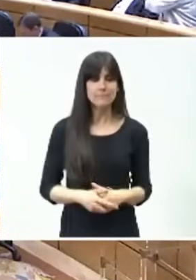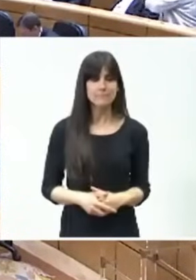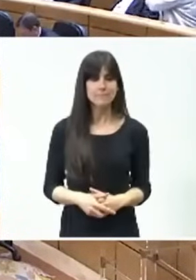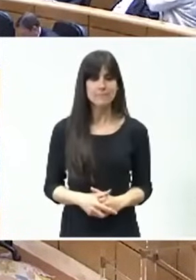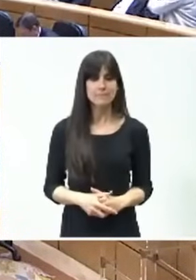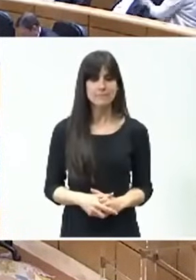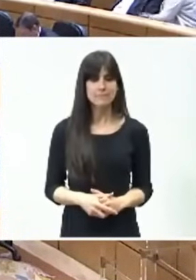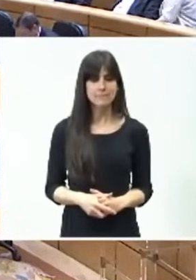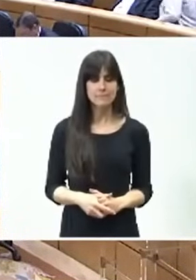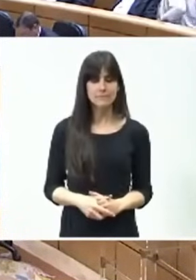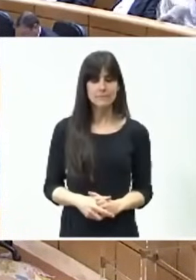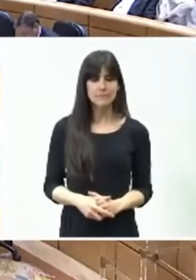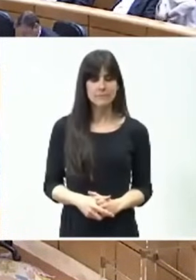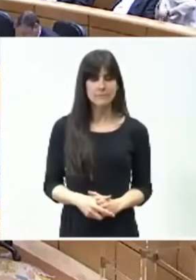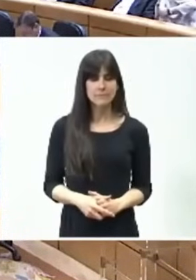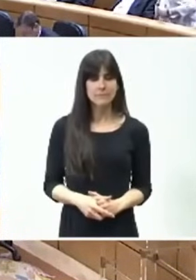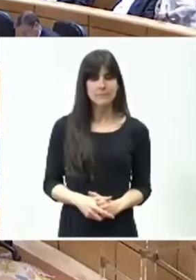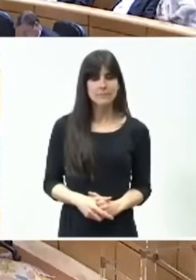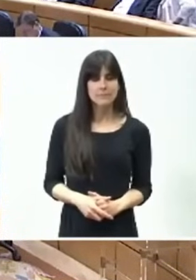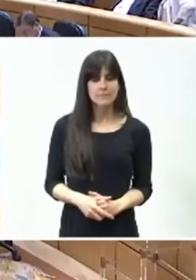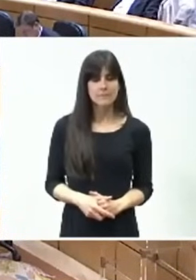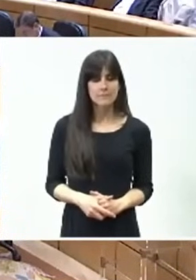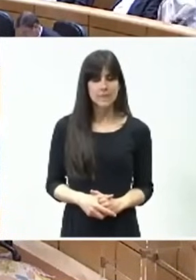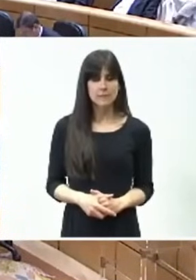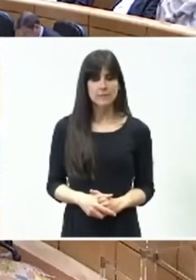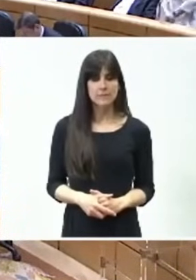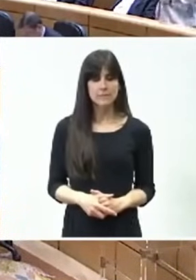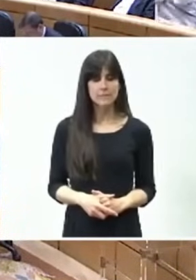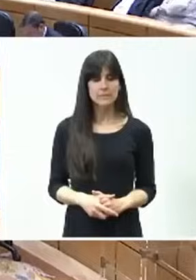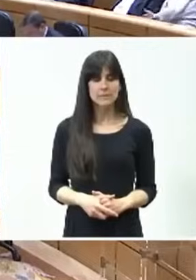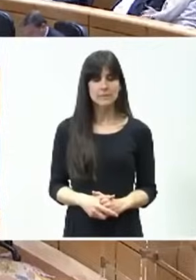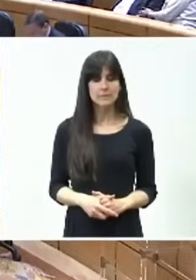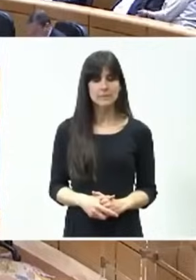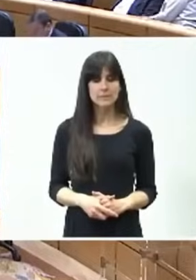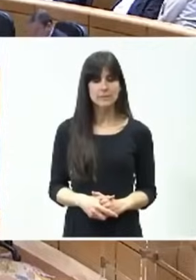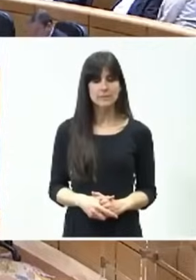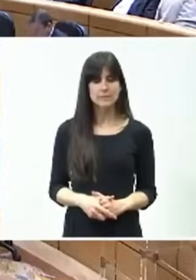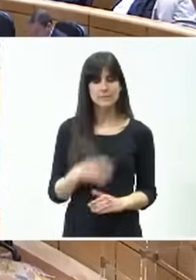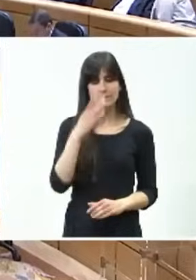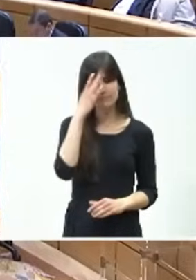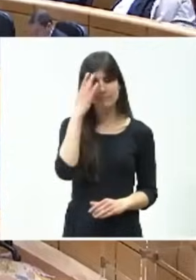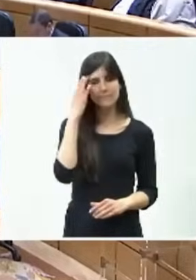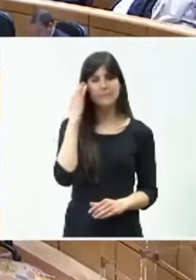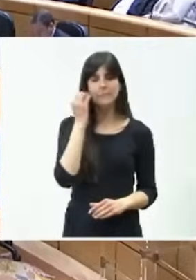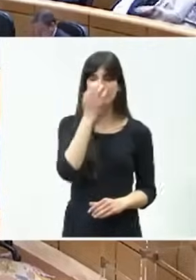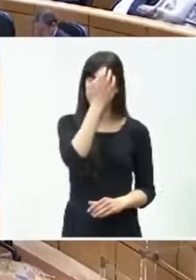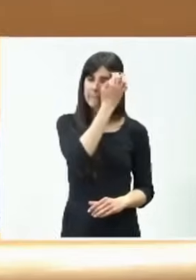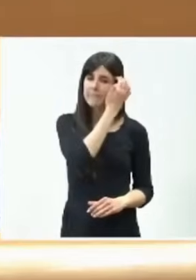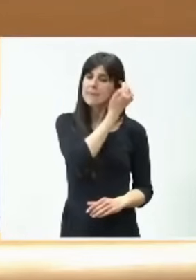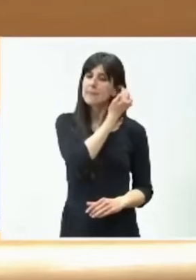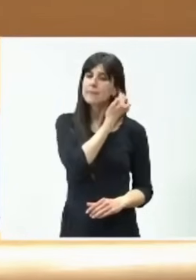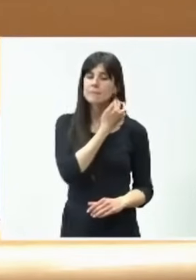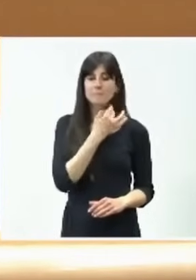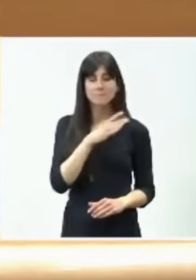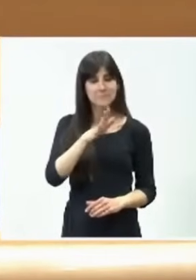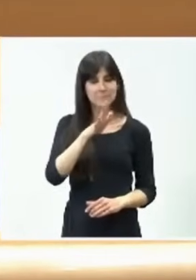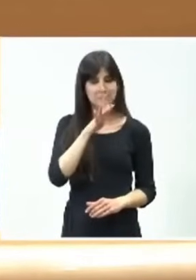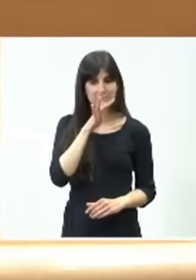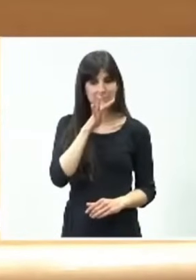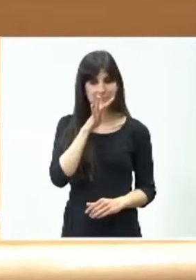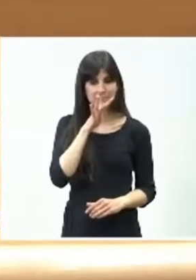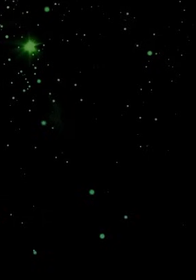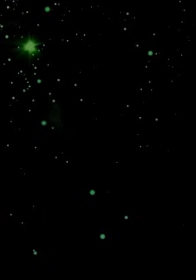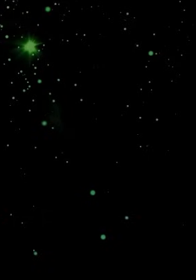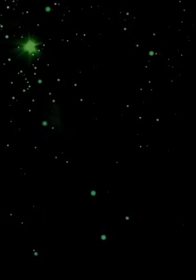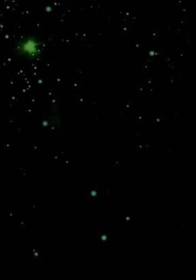Televisión Española con un nivel de manipulación partidista muy peligrosa. Esta manipulación llegó a ser indignante en el atentado yihadista del 11M en